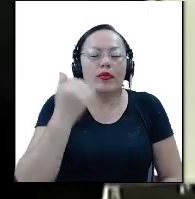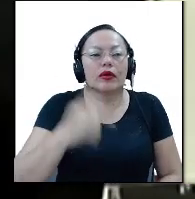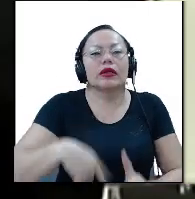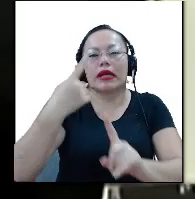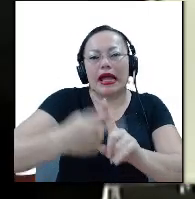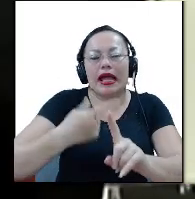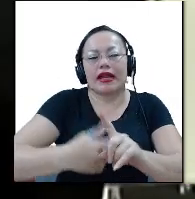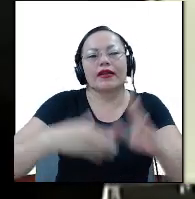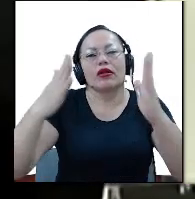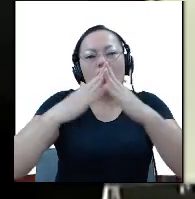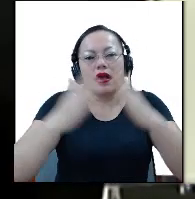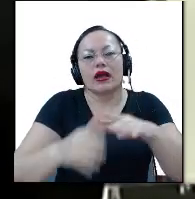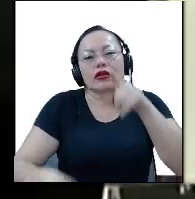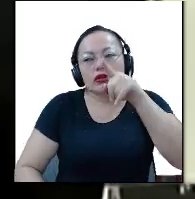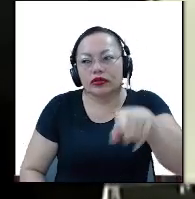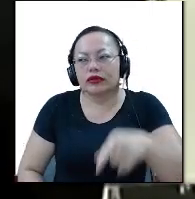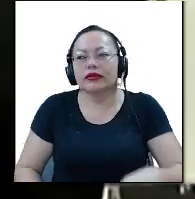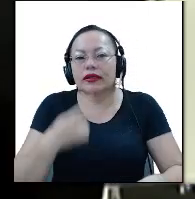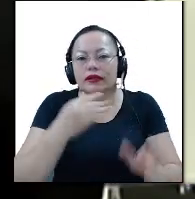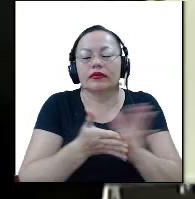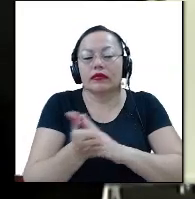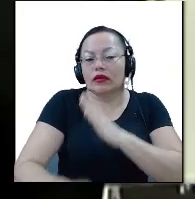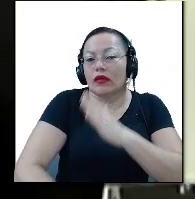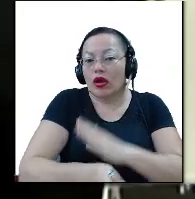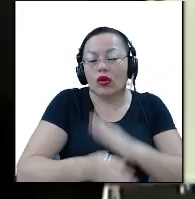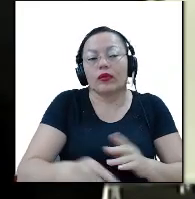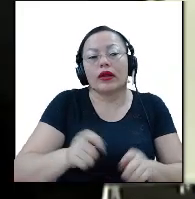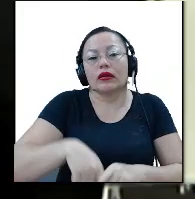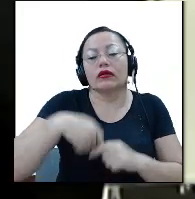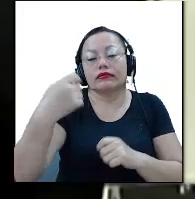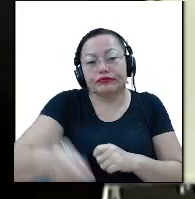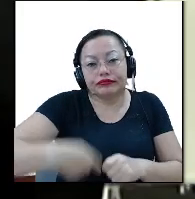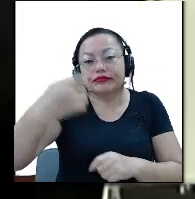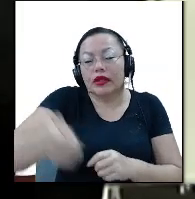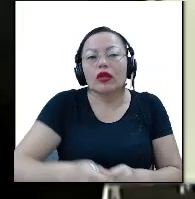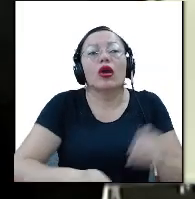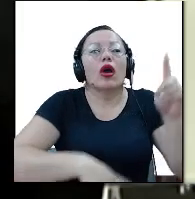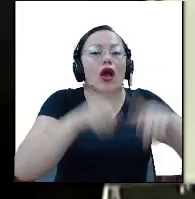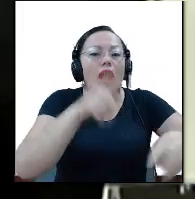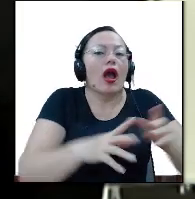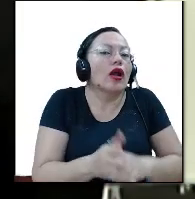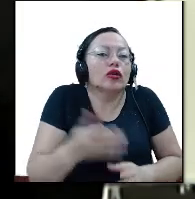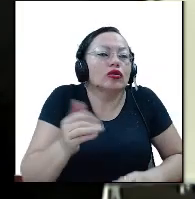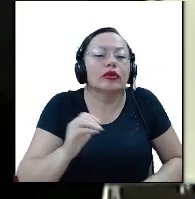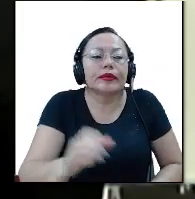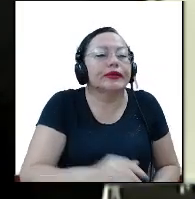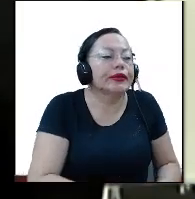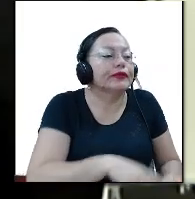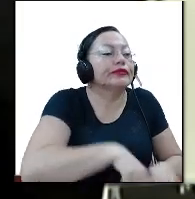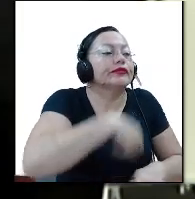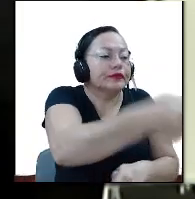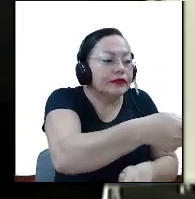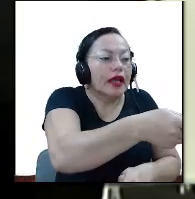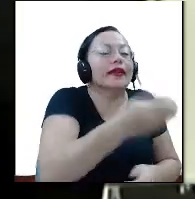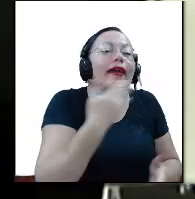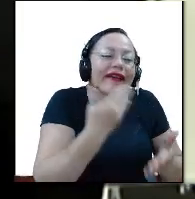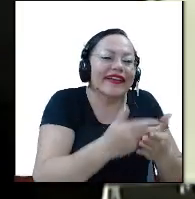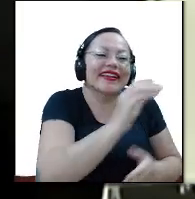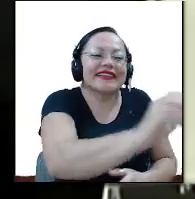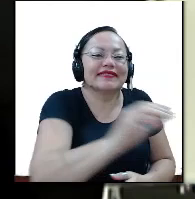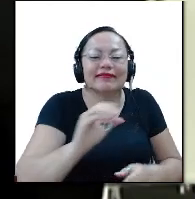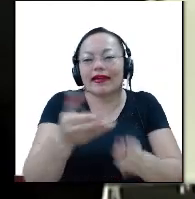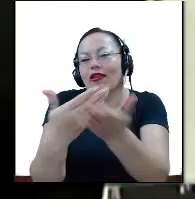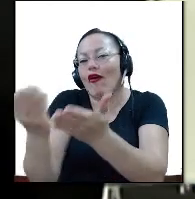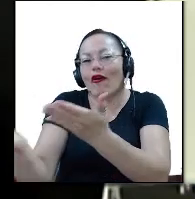en su casa donde usted vive, hay que seguirle pagando normal, porque ellos también, hay algunos que solo viven de esa renta, y entonces pues ellos también se